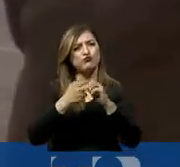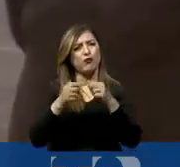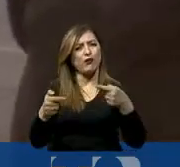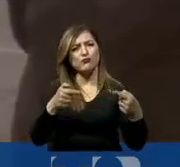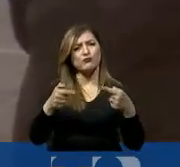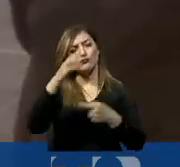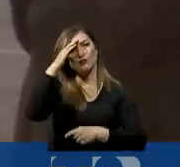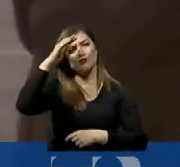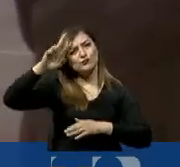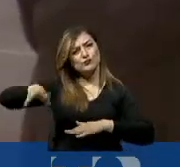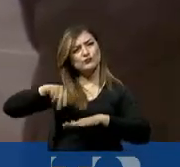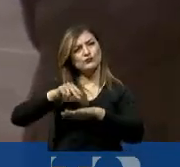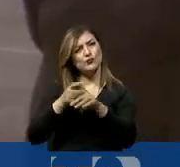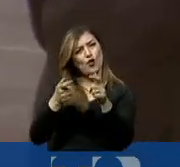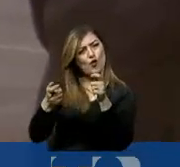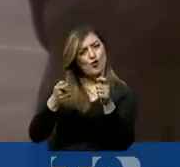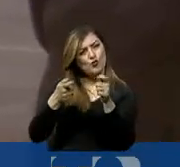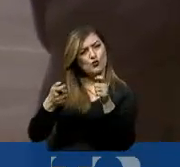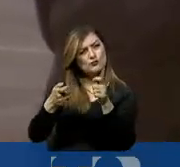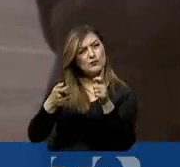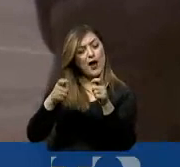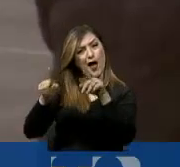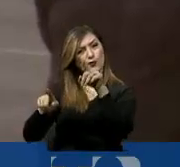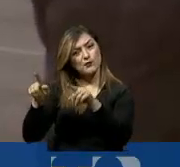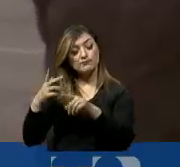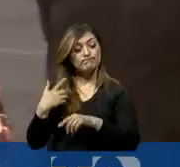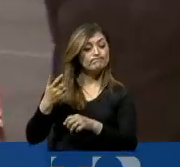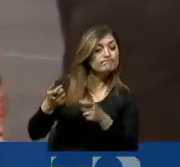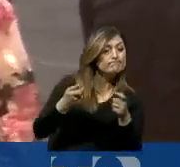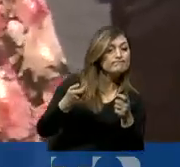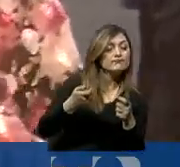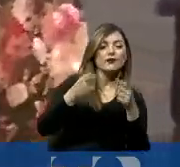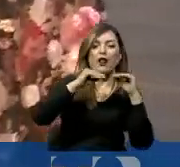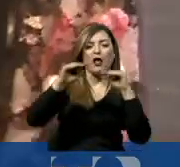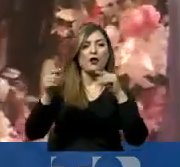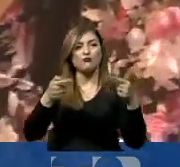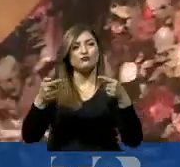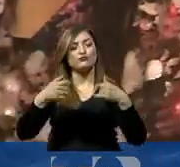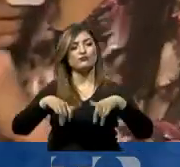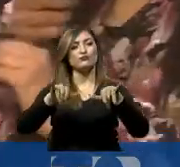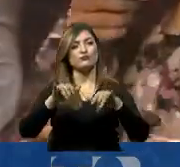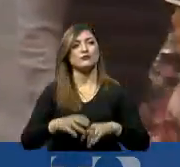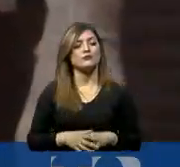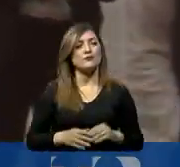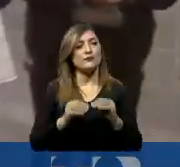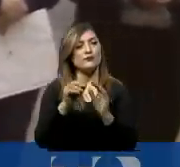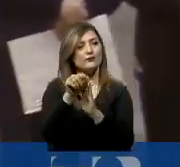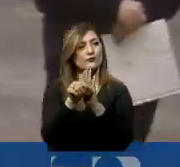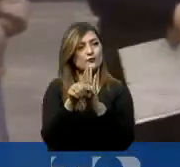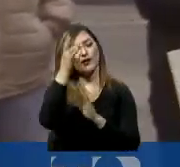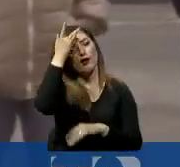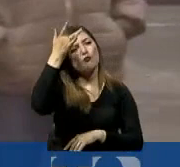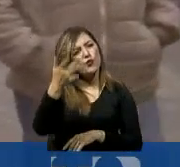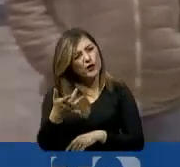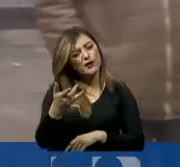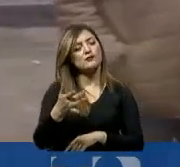más que la Policía Nacional ha intervenido un par de ocasiones, los escándalos continúan. Pero para que nos cuente un poquito más detalles de por qué